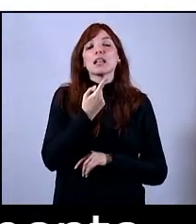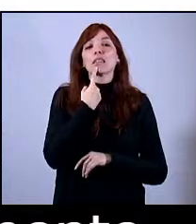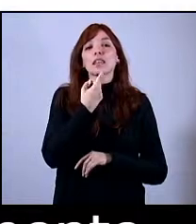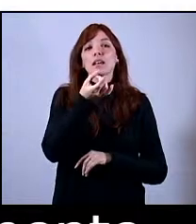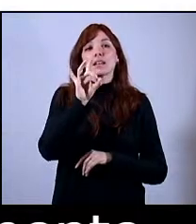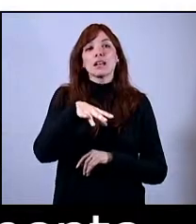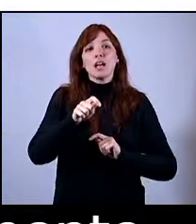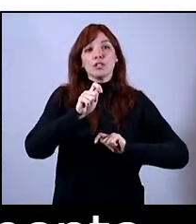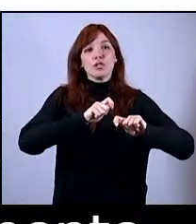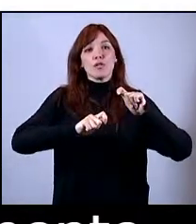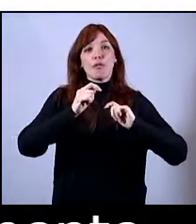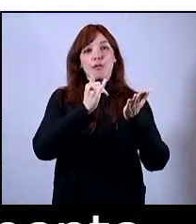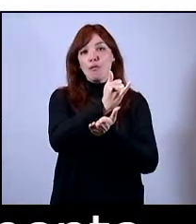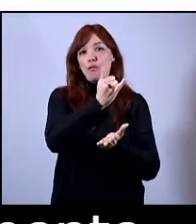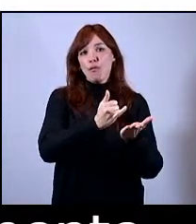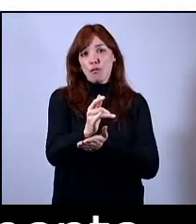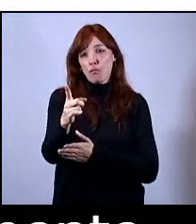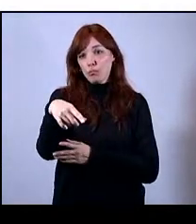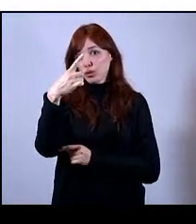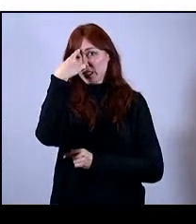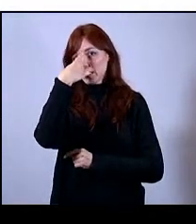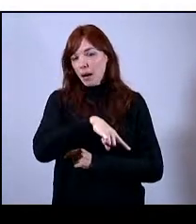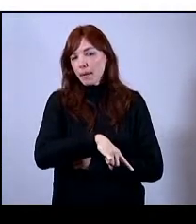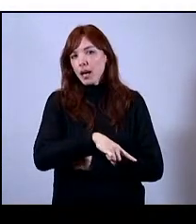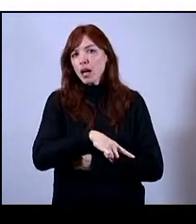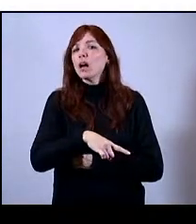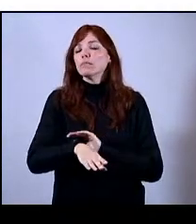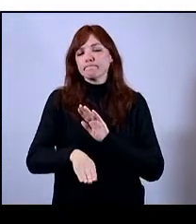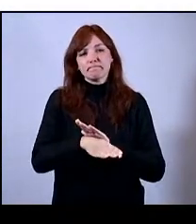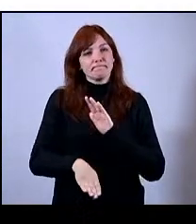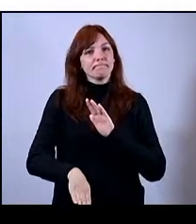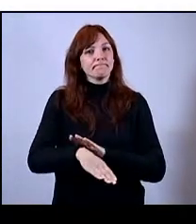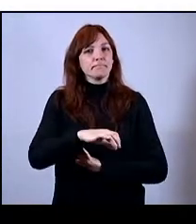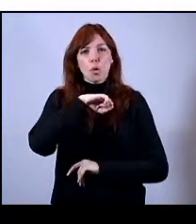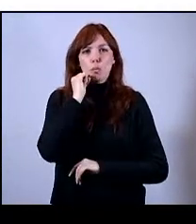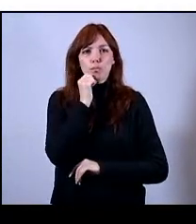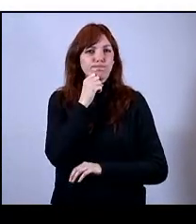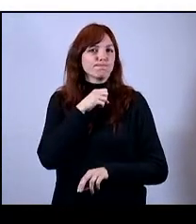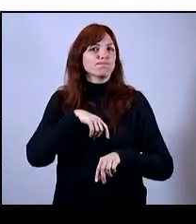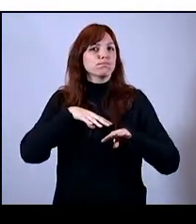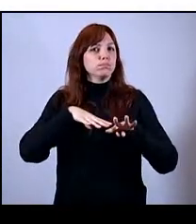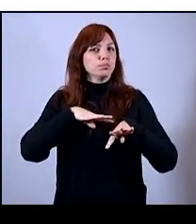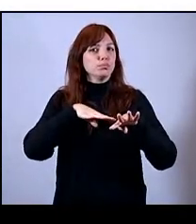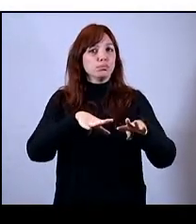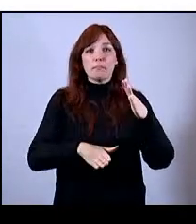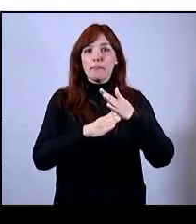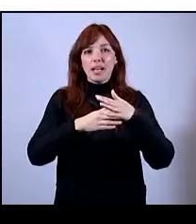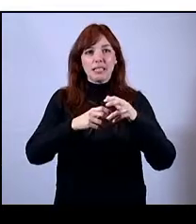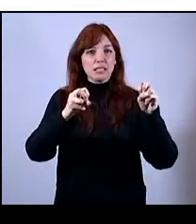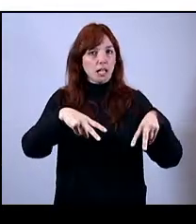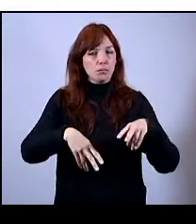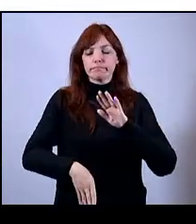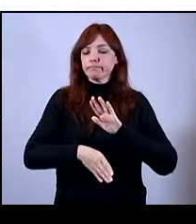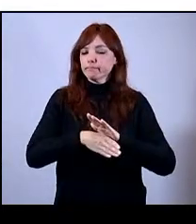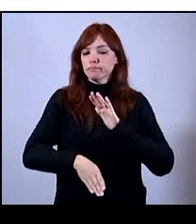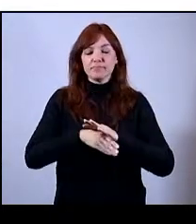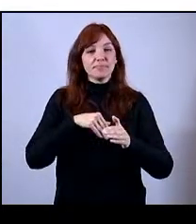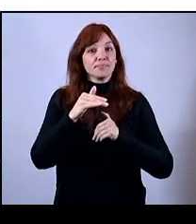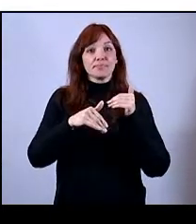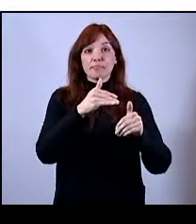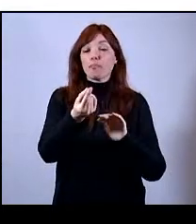organizaciones agrarias que, como bien saben, no han cesado en sus reivindicaciones ni en sus movilizaciones.